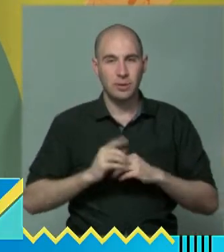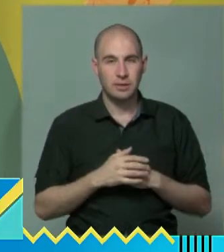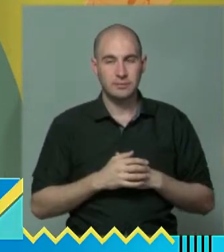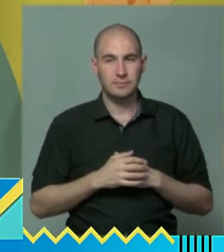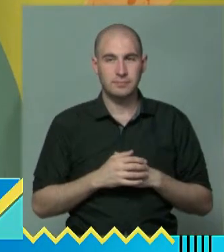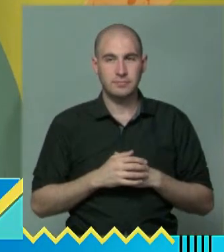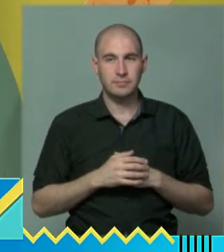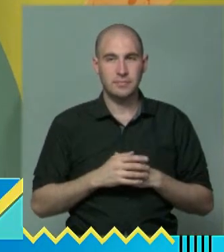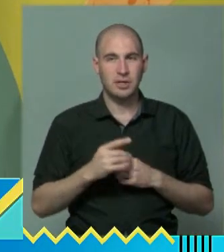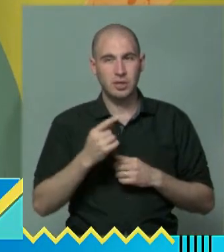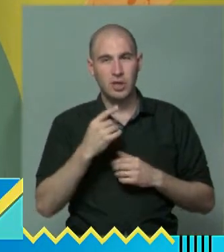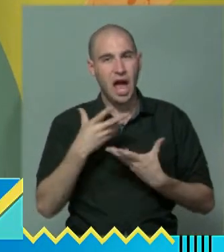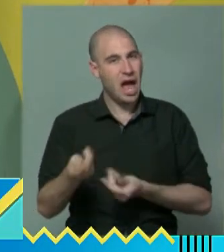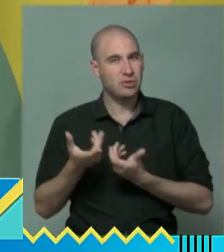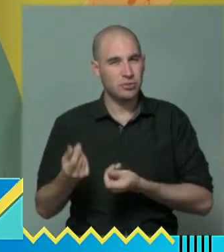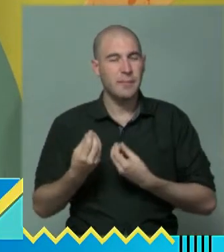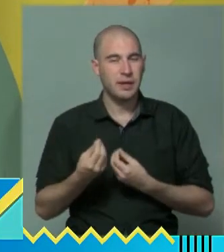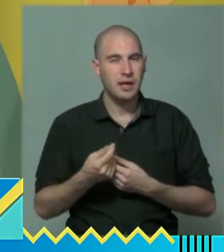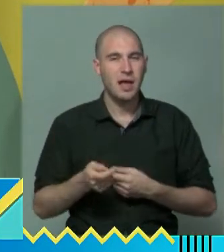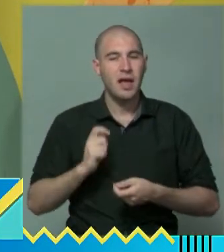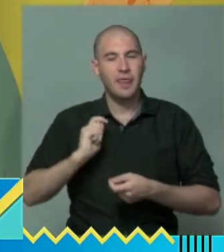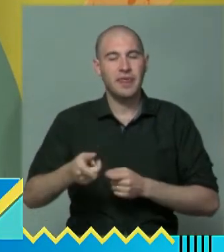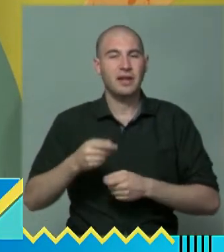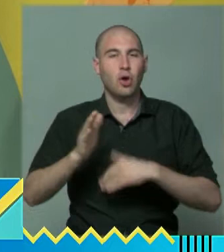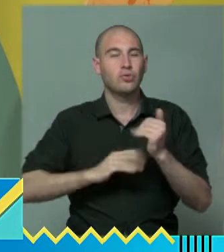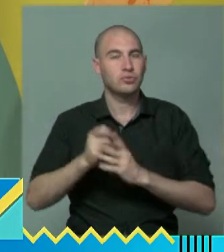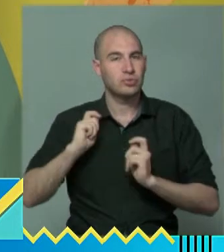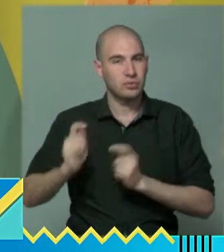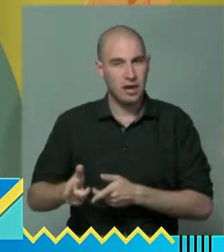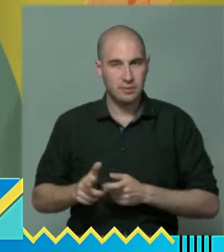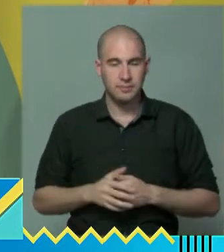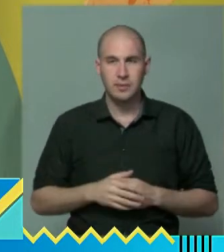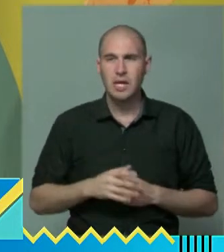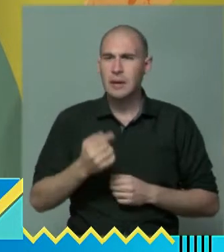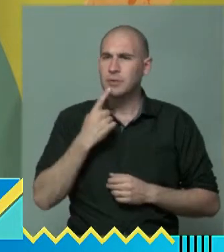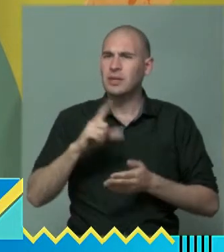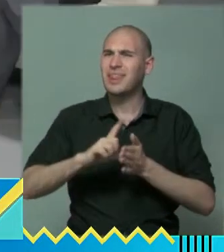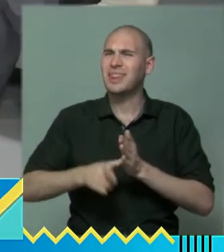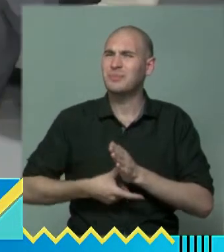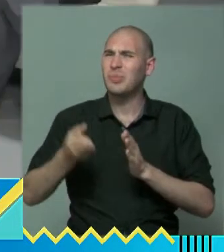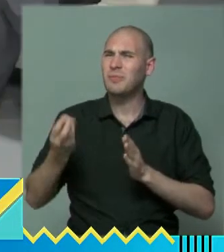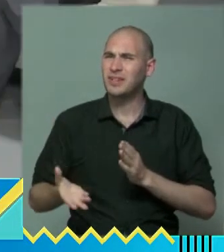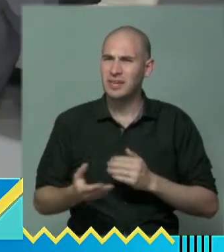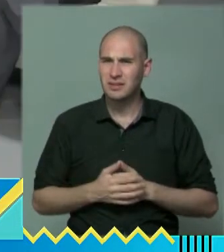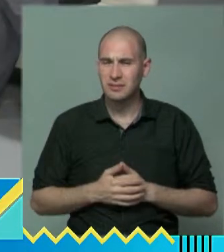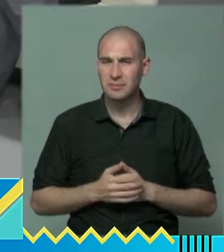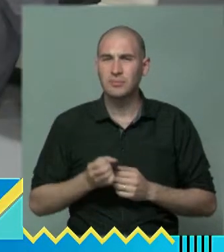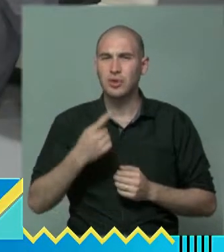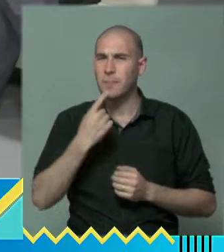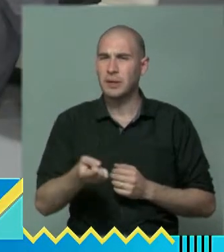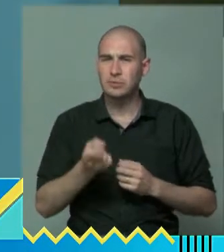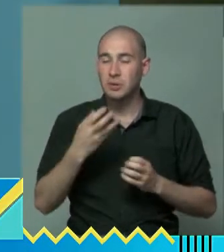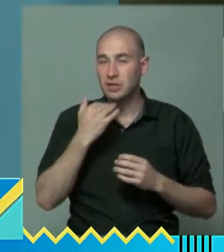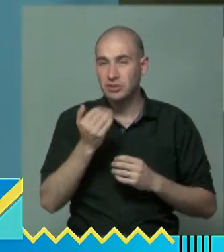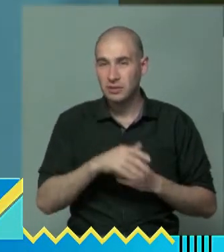esta ayuda justamente en la adjudicación de alguna obra en particular. ¿Por qué se tardó tanto en lograr esto? Por ejemplo, te pregunto a vos, no sé